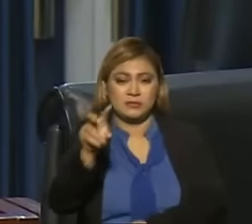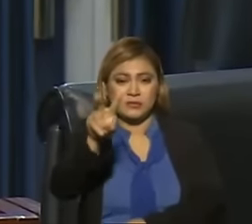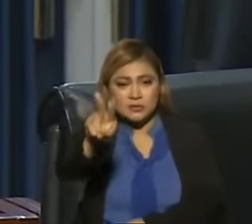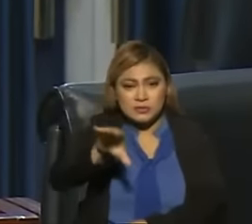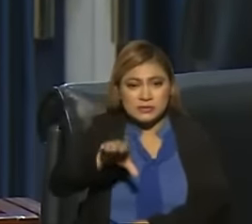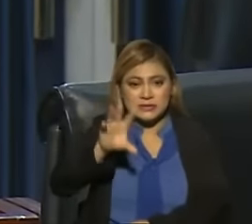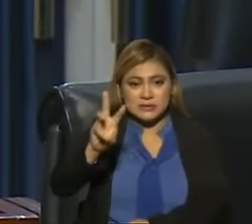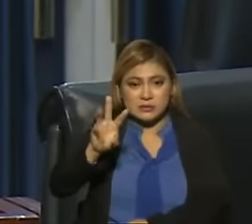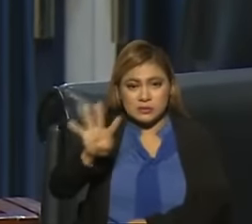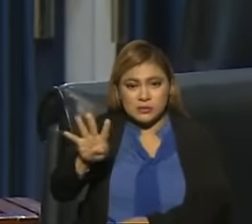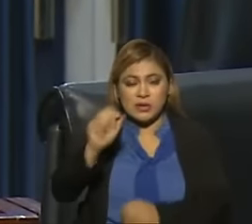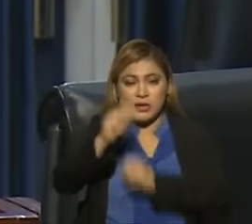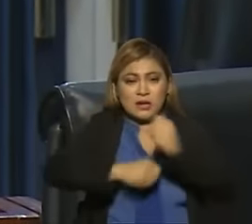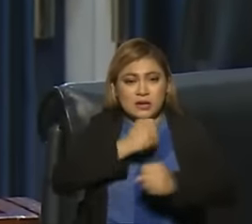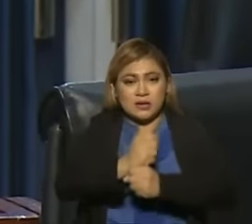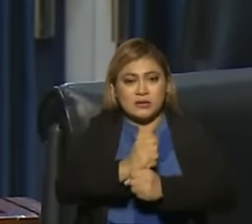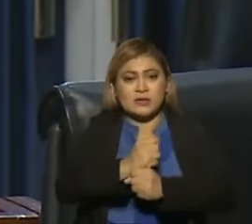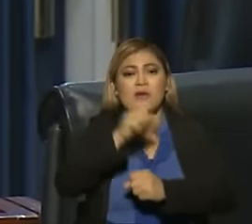de